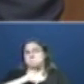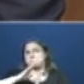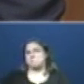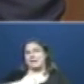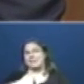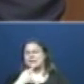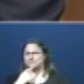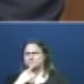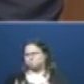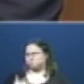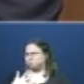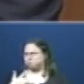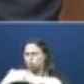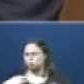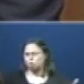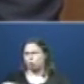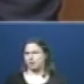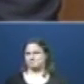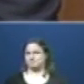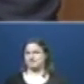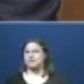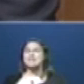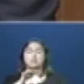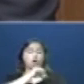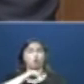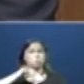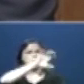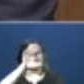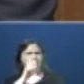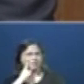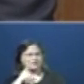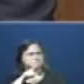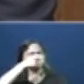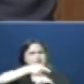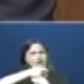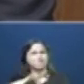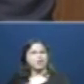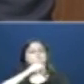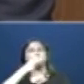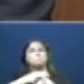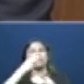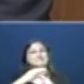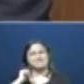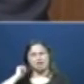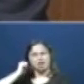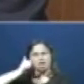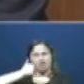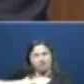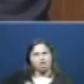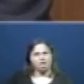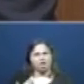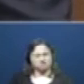tan precipitado como Injusto no fueron las comunidades quienes protagonizaron principalmente las políticas que a lo largo de los años